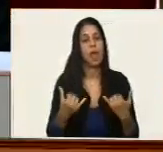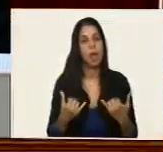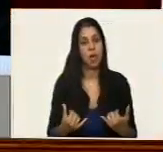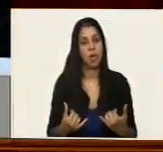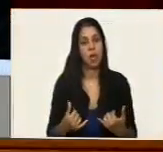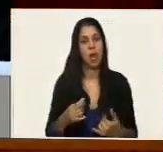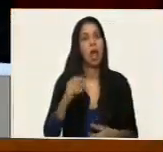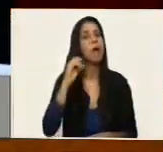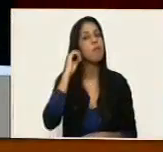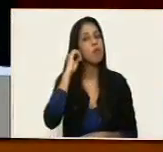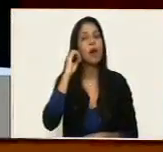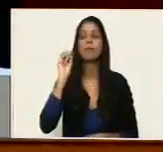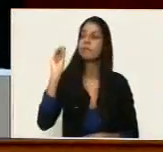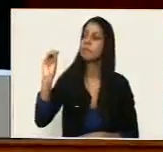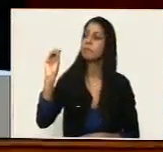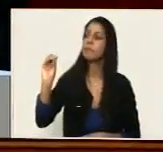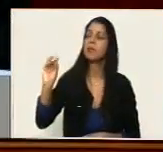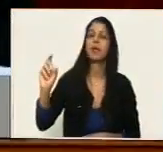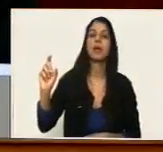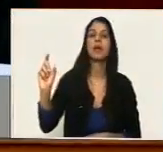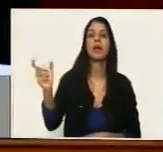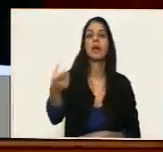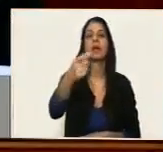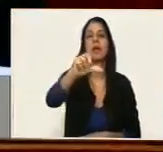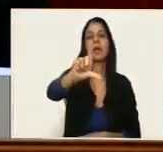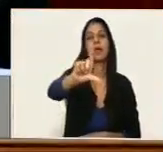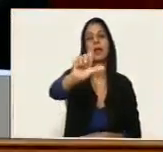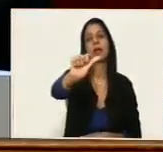arriba. Le toca a Gladys Requena, constituyente, por favor.